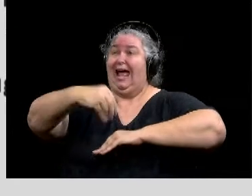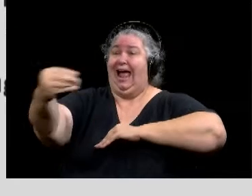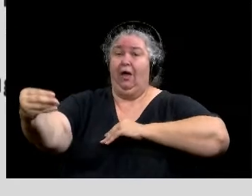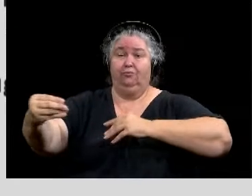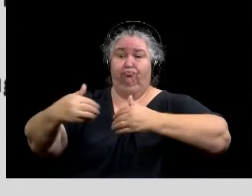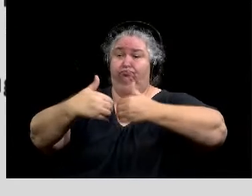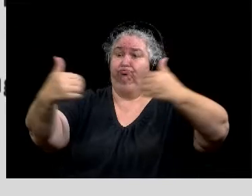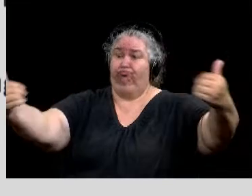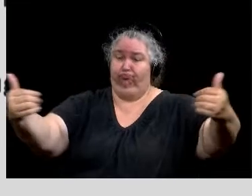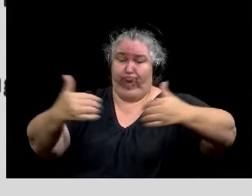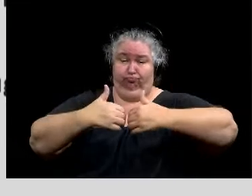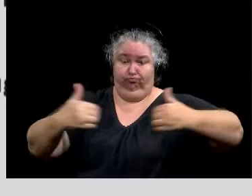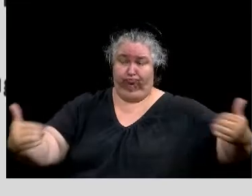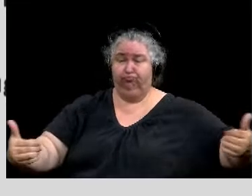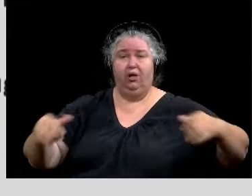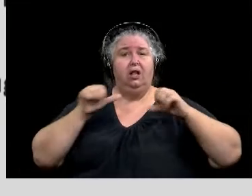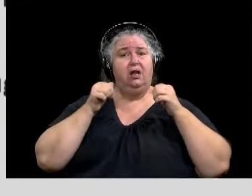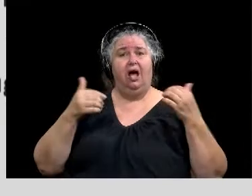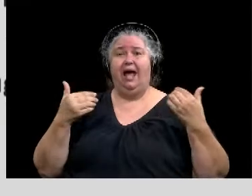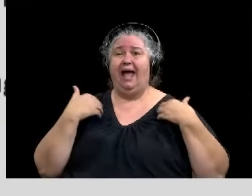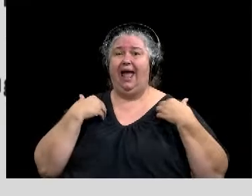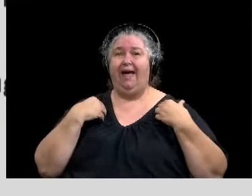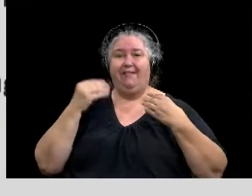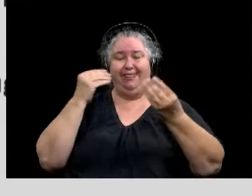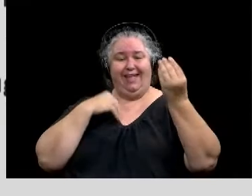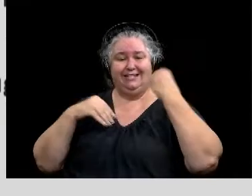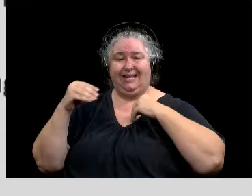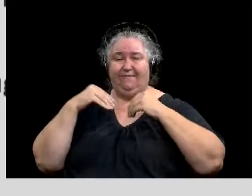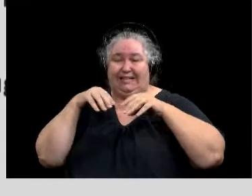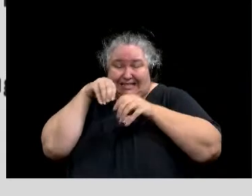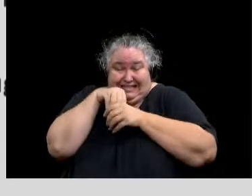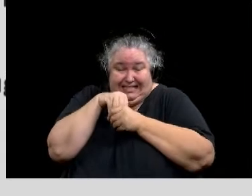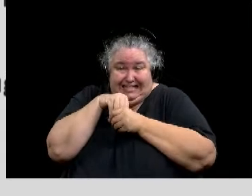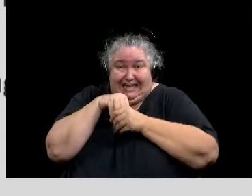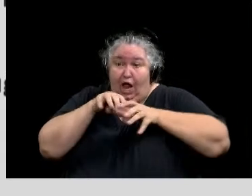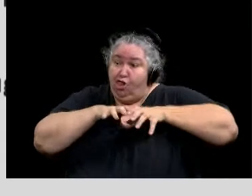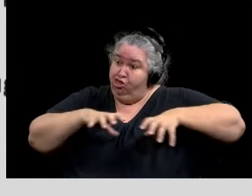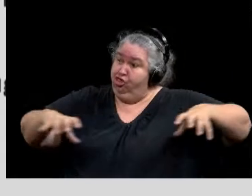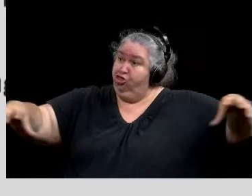pongan sus mesas afuera y no obtengan sus